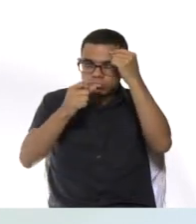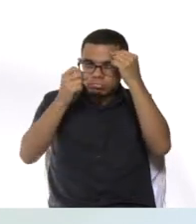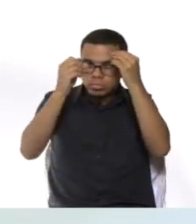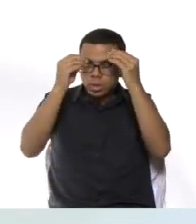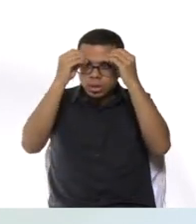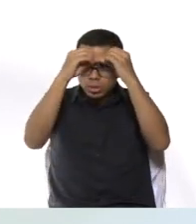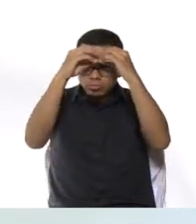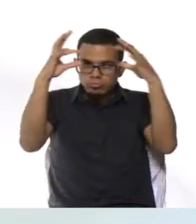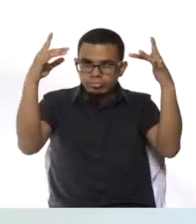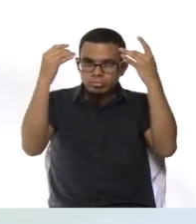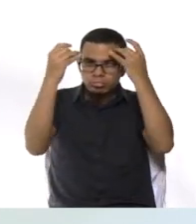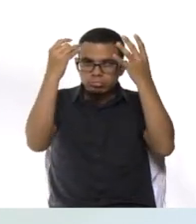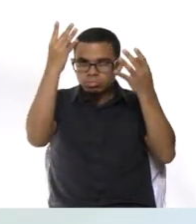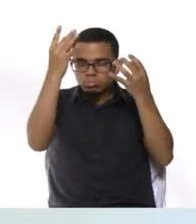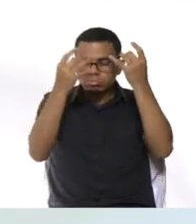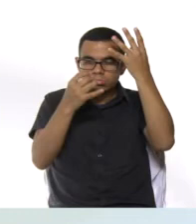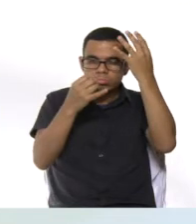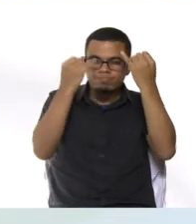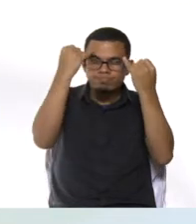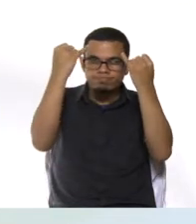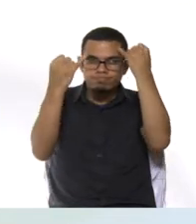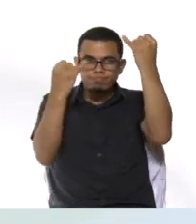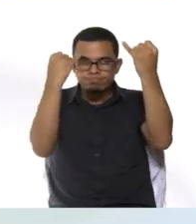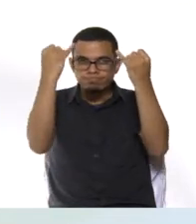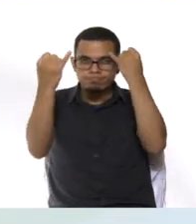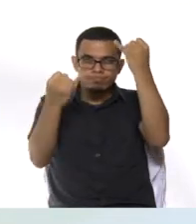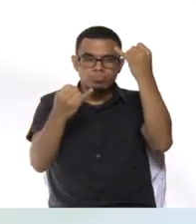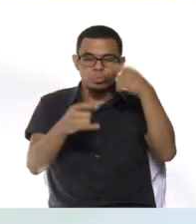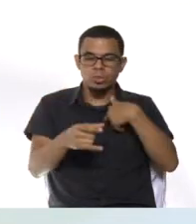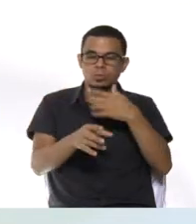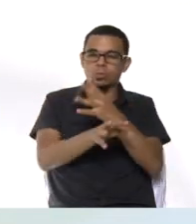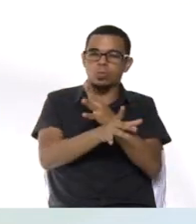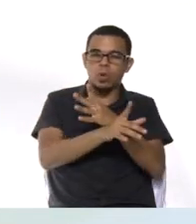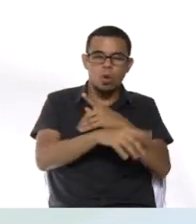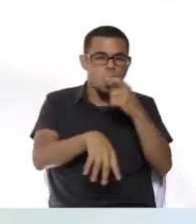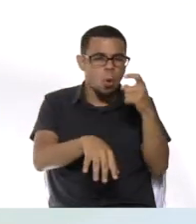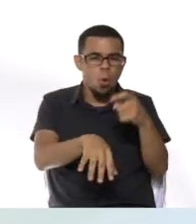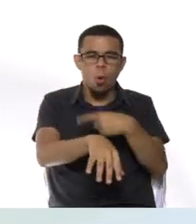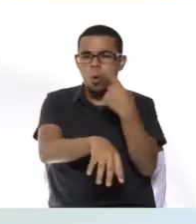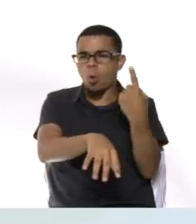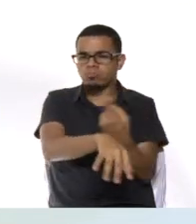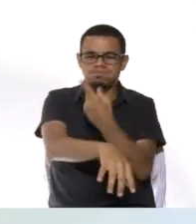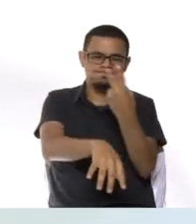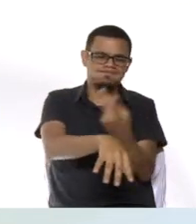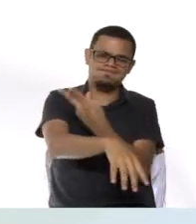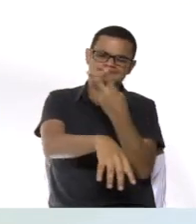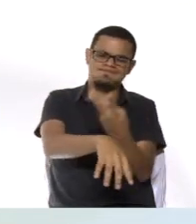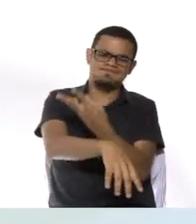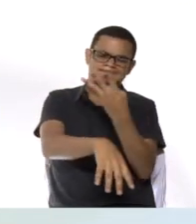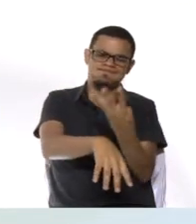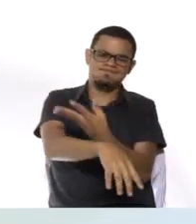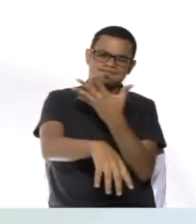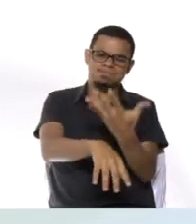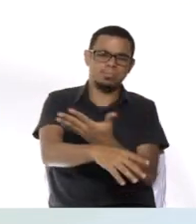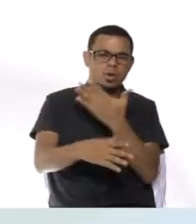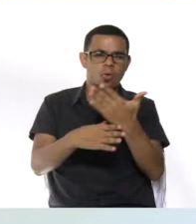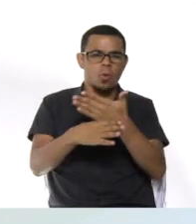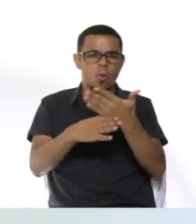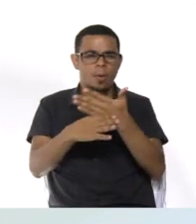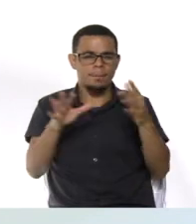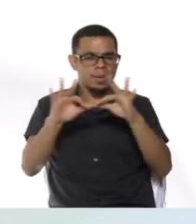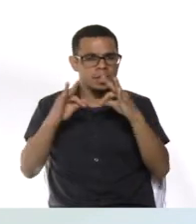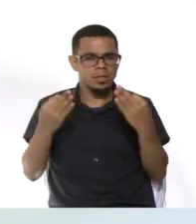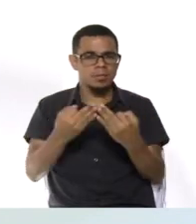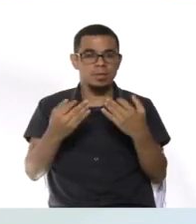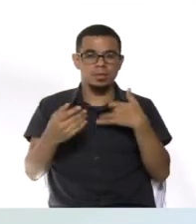creatividad. Los juegos de mesa nos ofrecen la oportunidad de pasar horas y horas de diversión en familia. No todo lo que hizo la